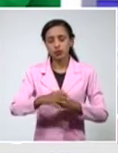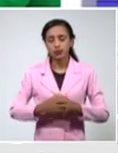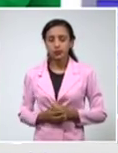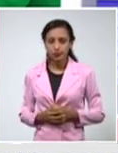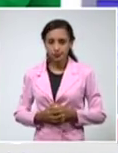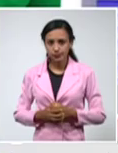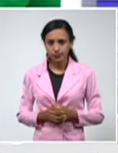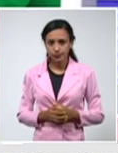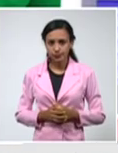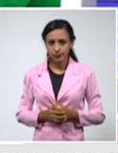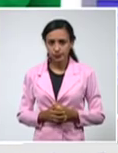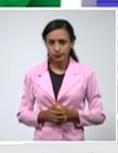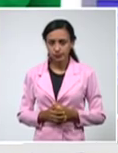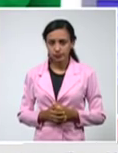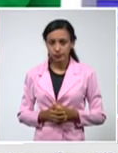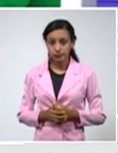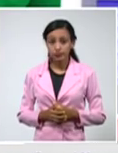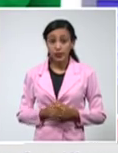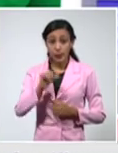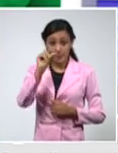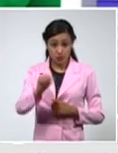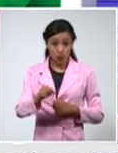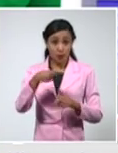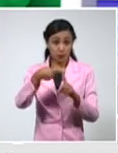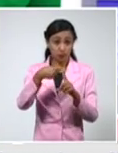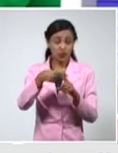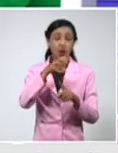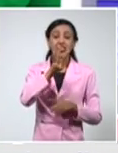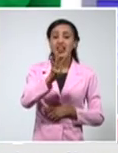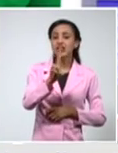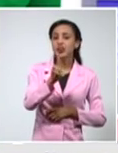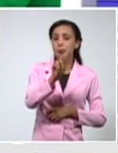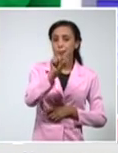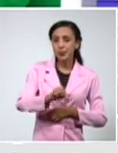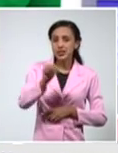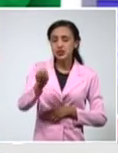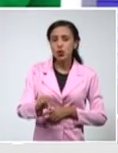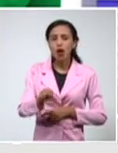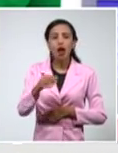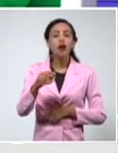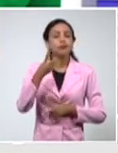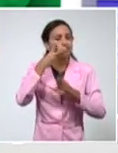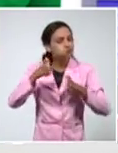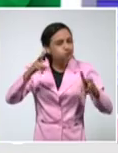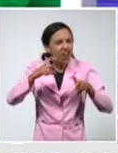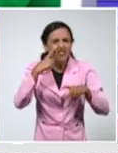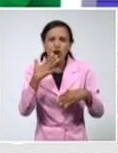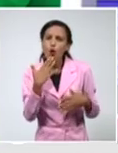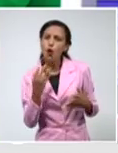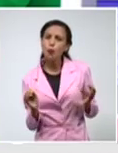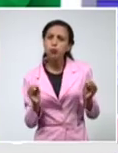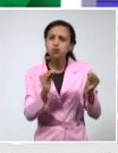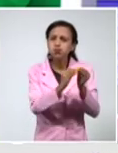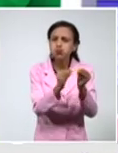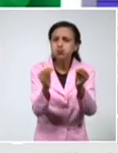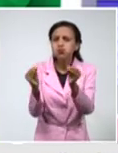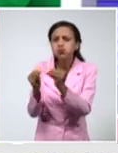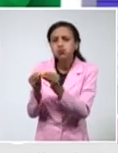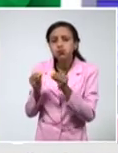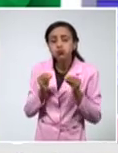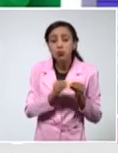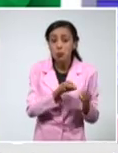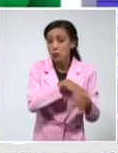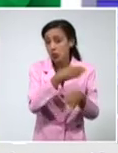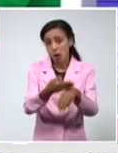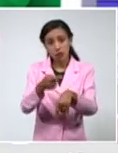En 31 de los diagnosticados se trabaja para precisar la fuente de infección, sin que se tenga hasta ahora